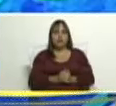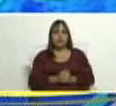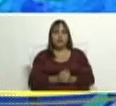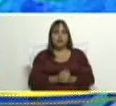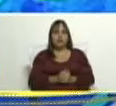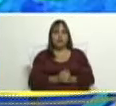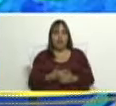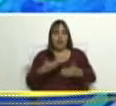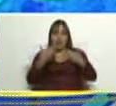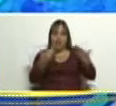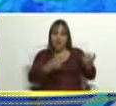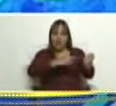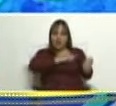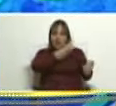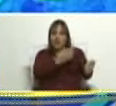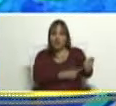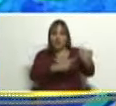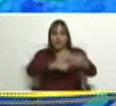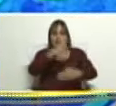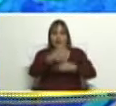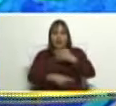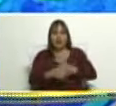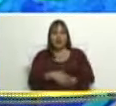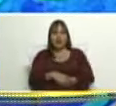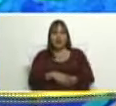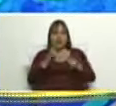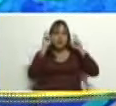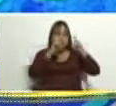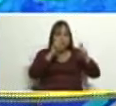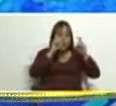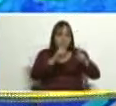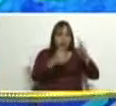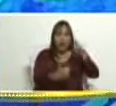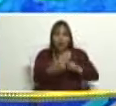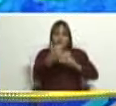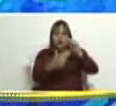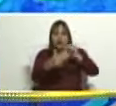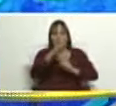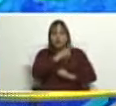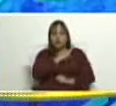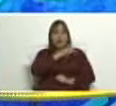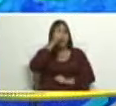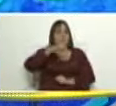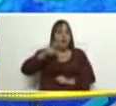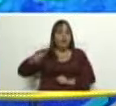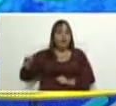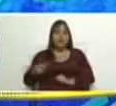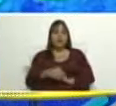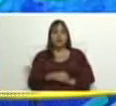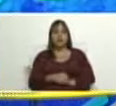darle fuerza al programa Formación del Constructor Popular.